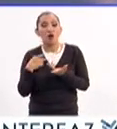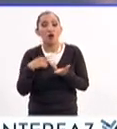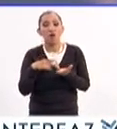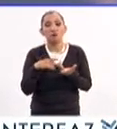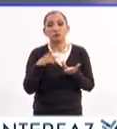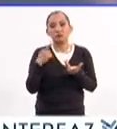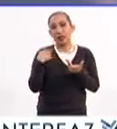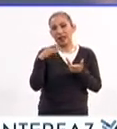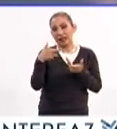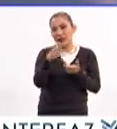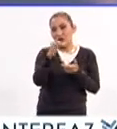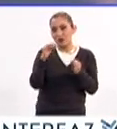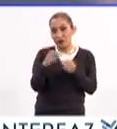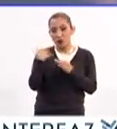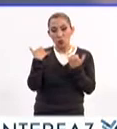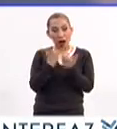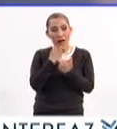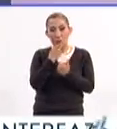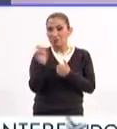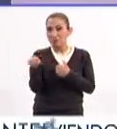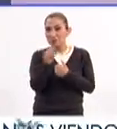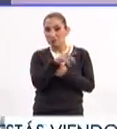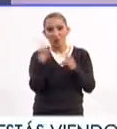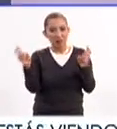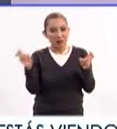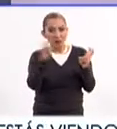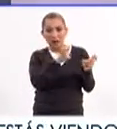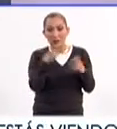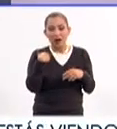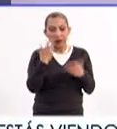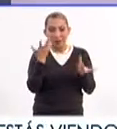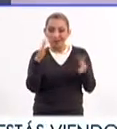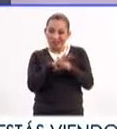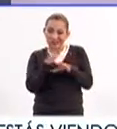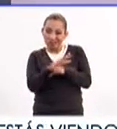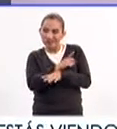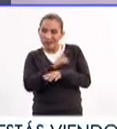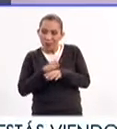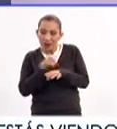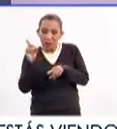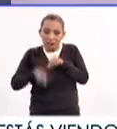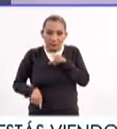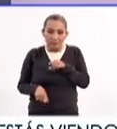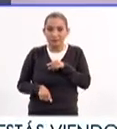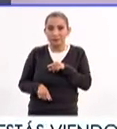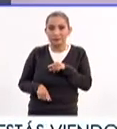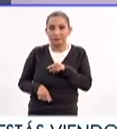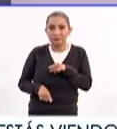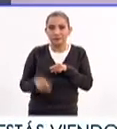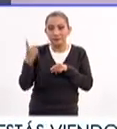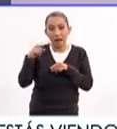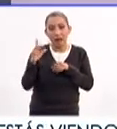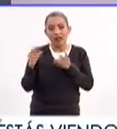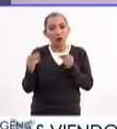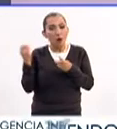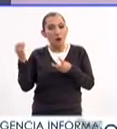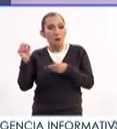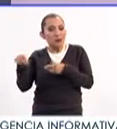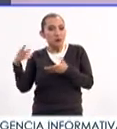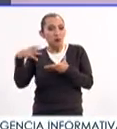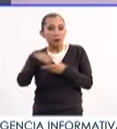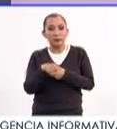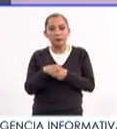donde también se hablaba de lo mismo, ¿no? Sí. Entonces dices, bueno, eso tenemos que irlo modificando, tenemos que quitarlo, para que no forme parte de